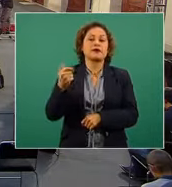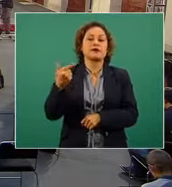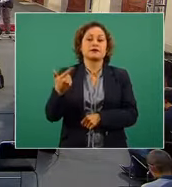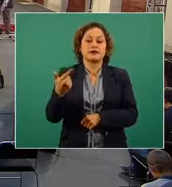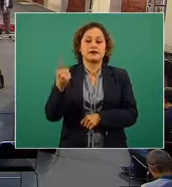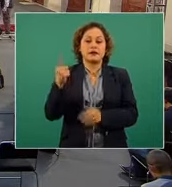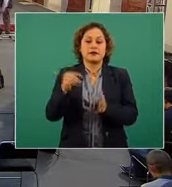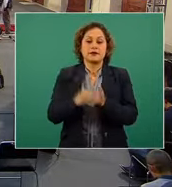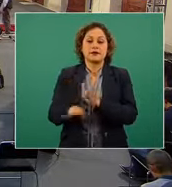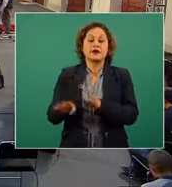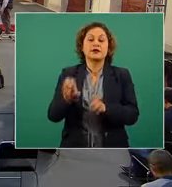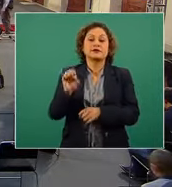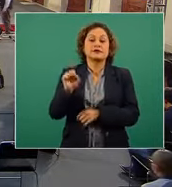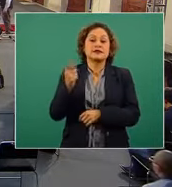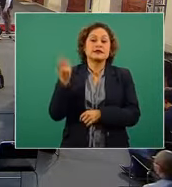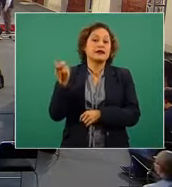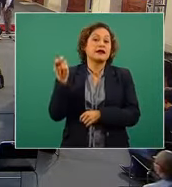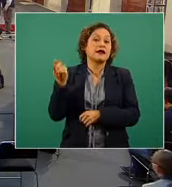1960, cuando